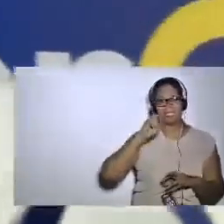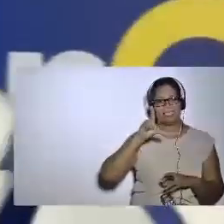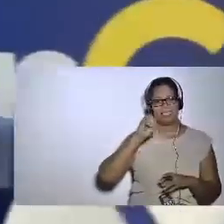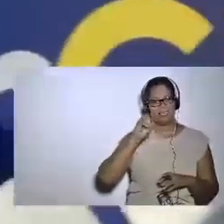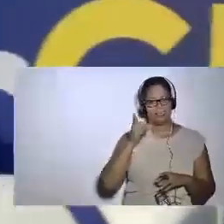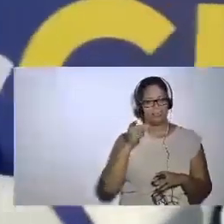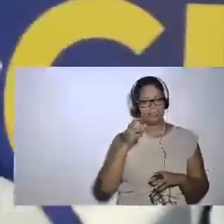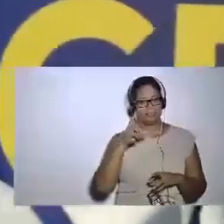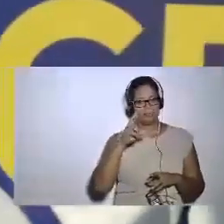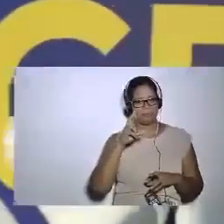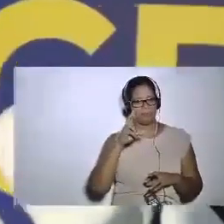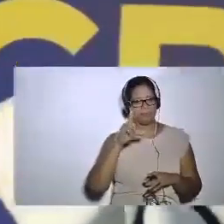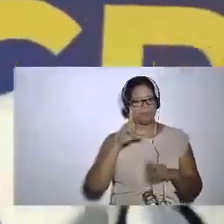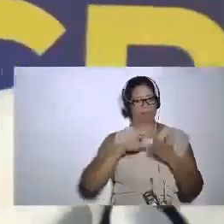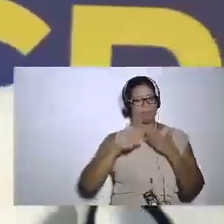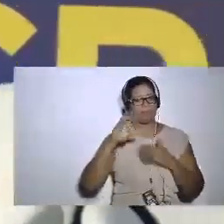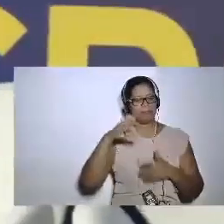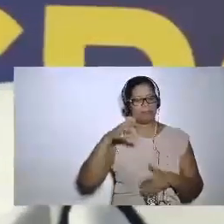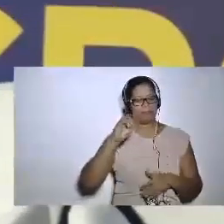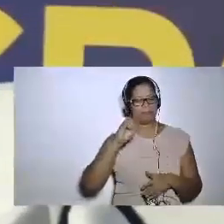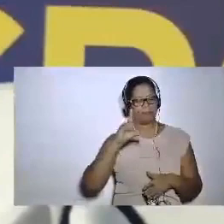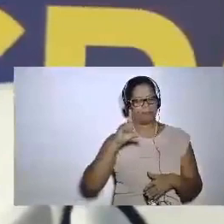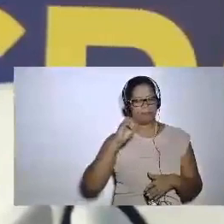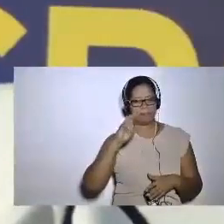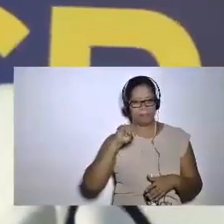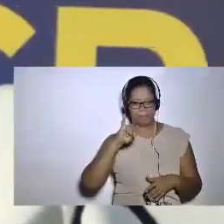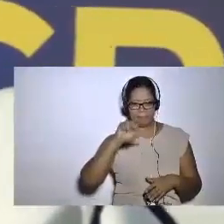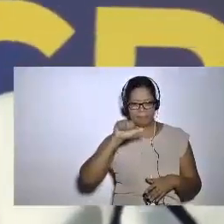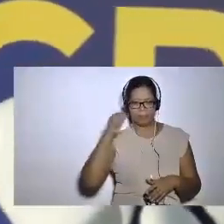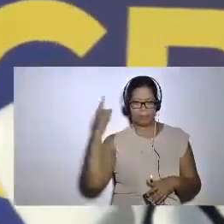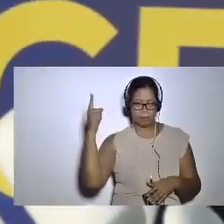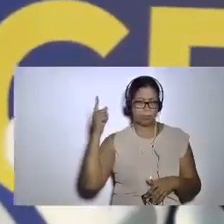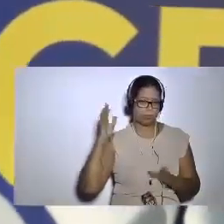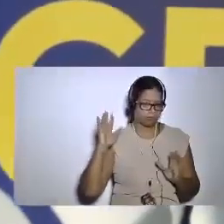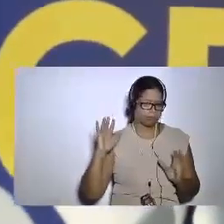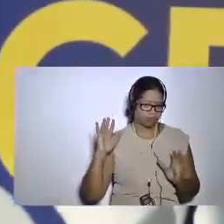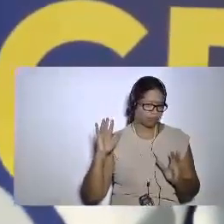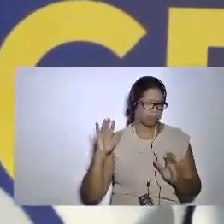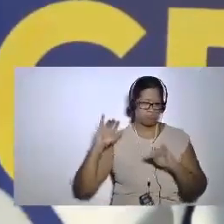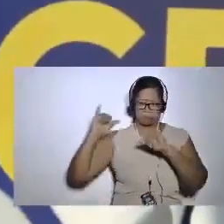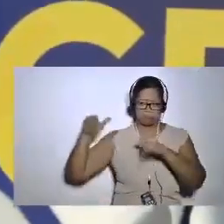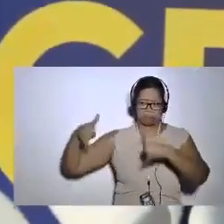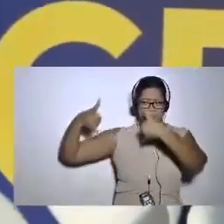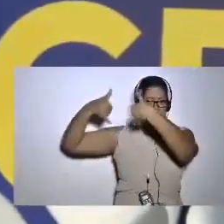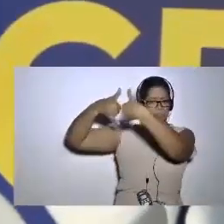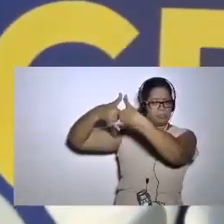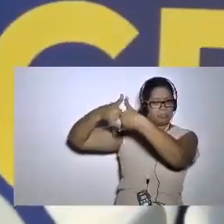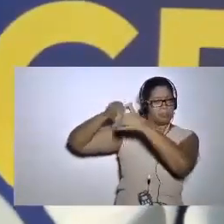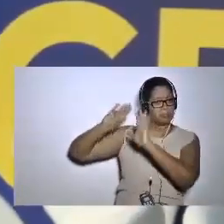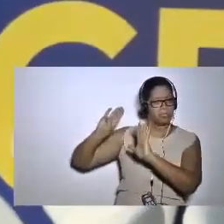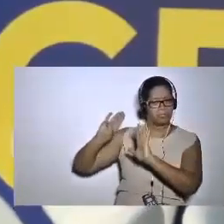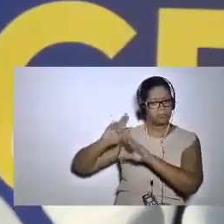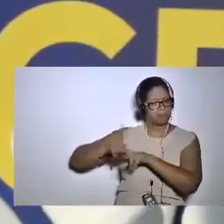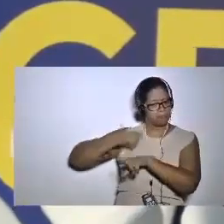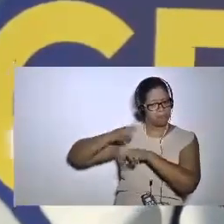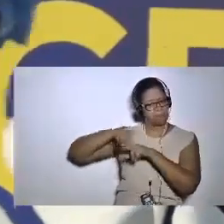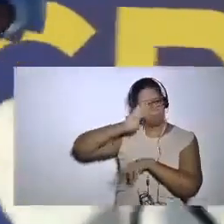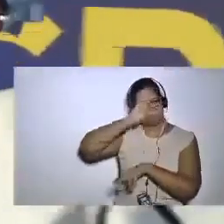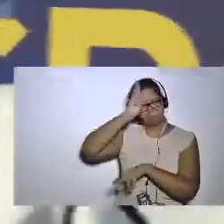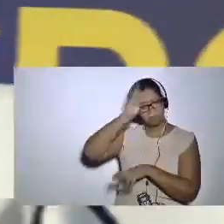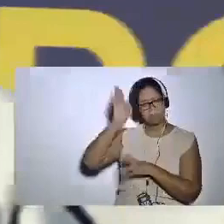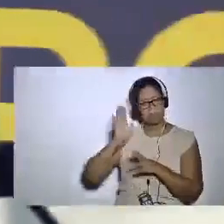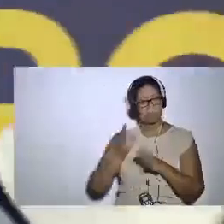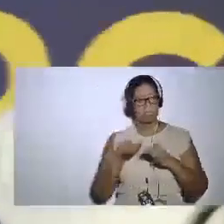Polonia, las telecomunicaciones y energía en Alemania también es una combinación interesante cuando queremos hablar de